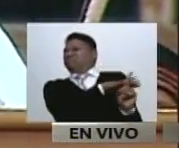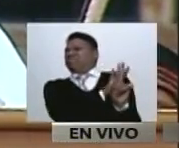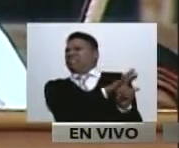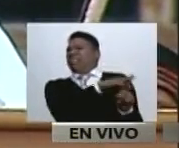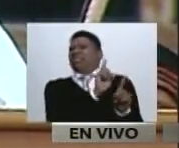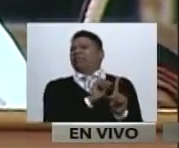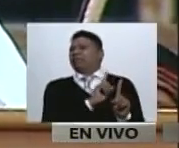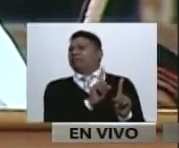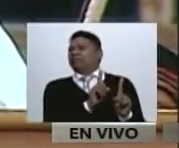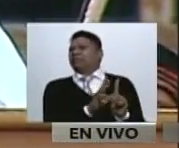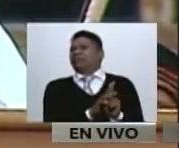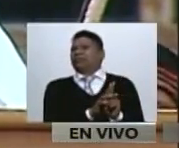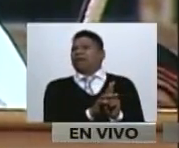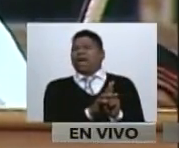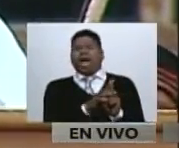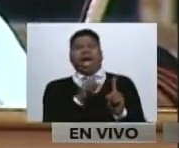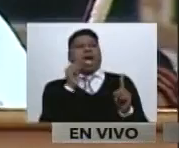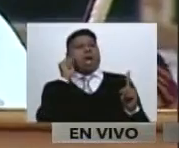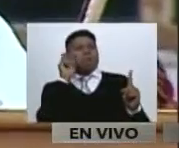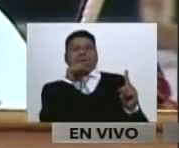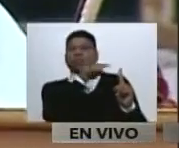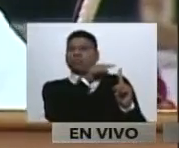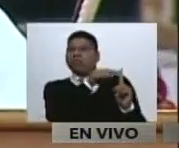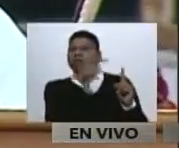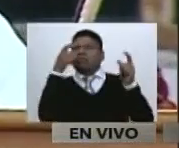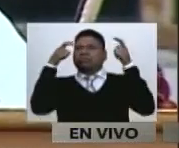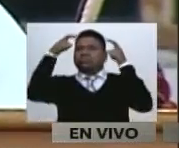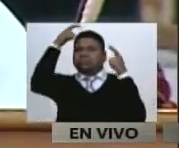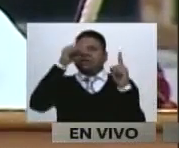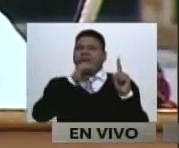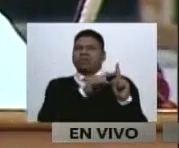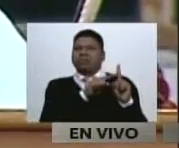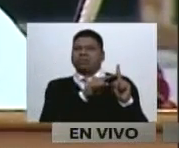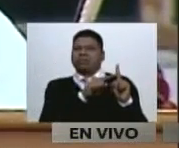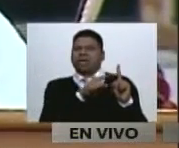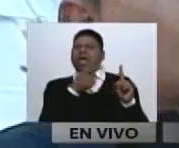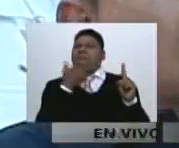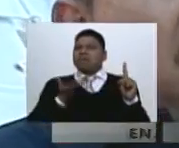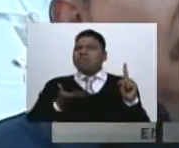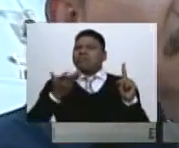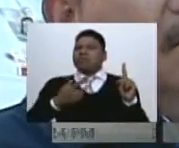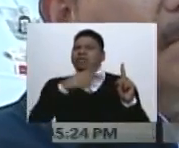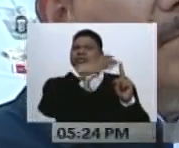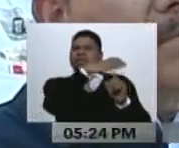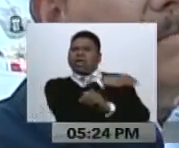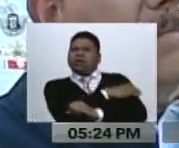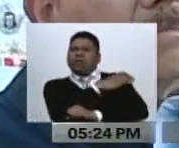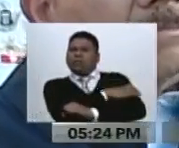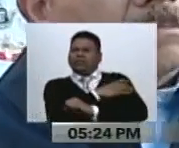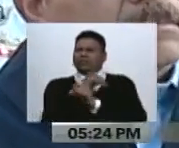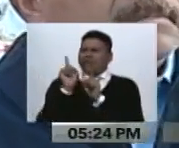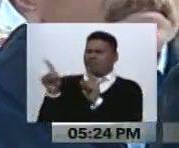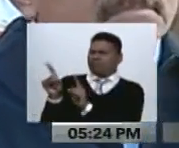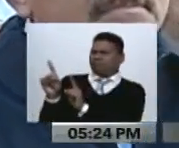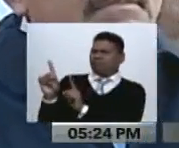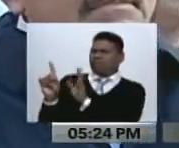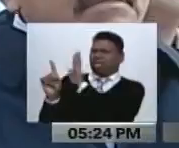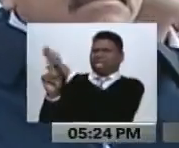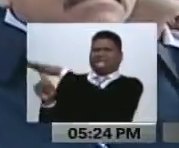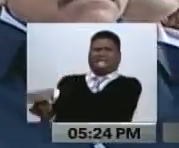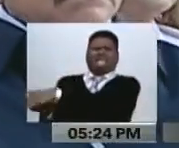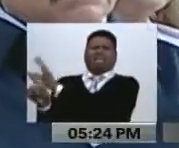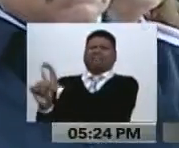cuenta que los que tienen la mente perdida son los que luchan en contra de la verdad, los